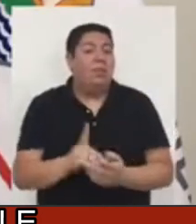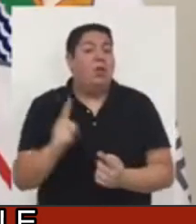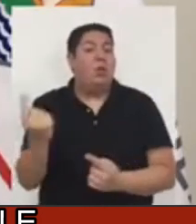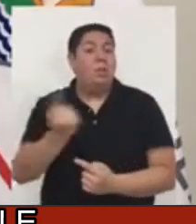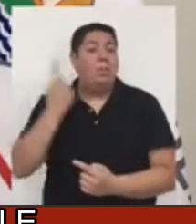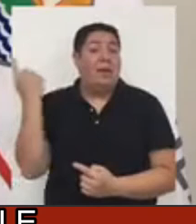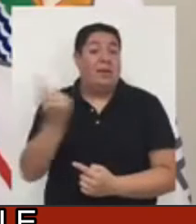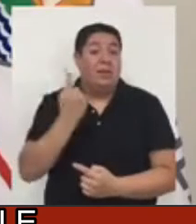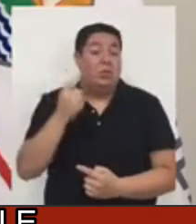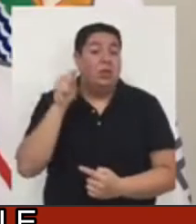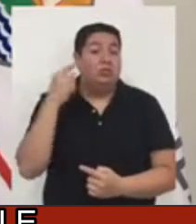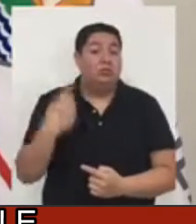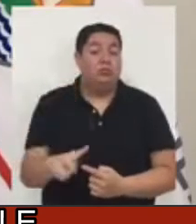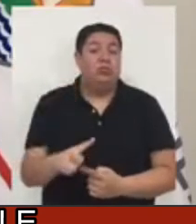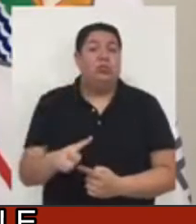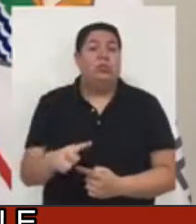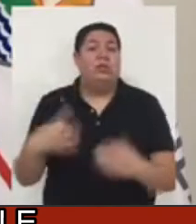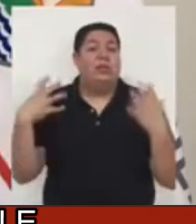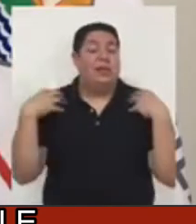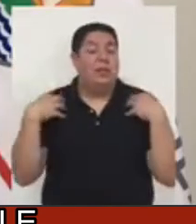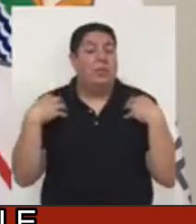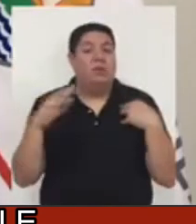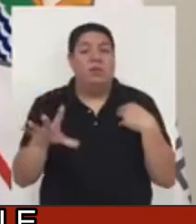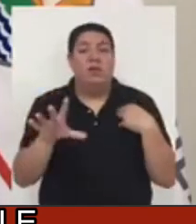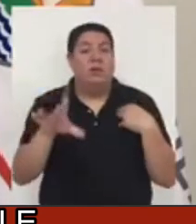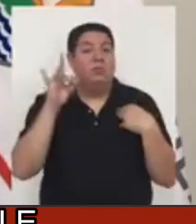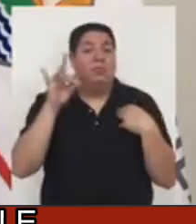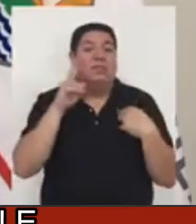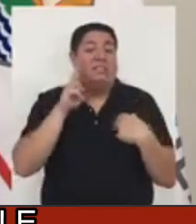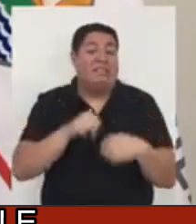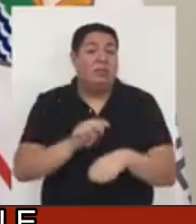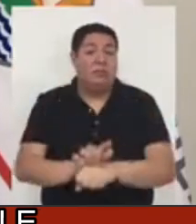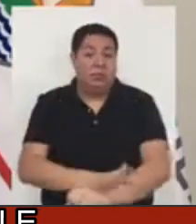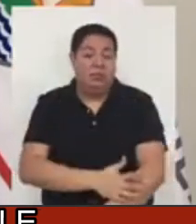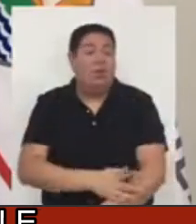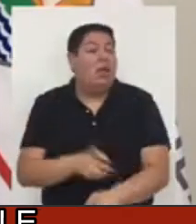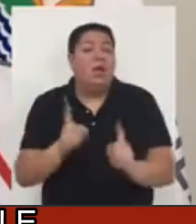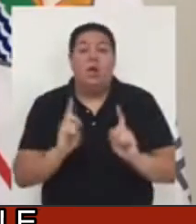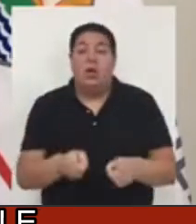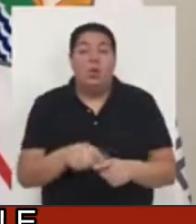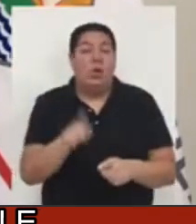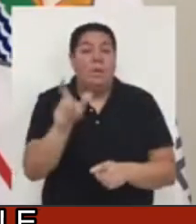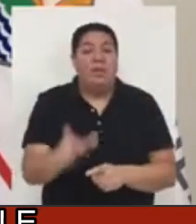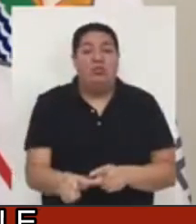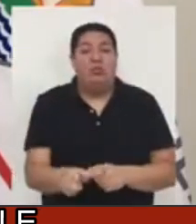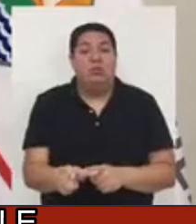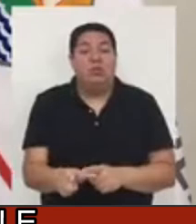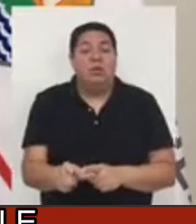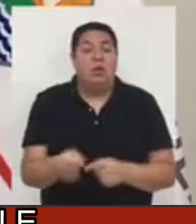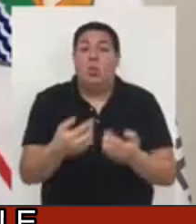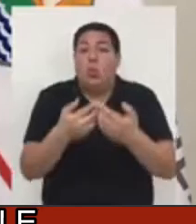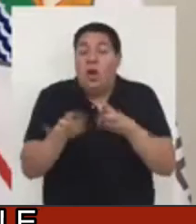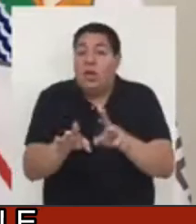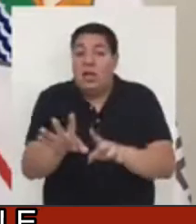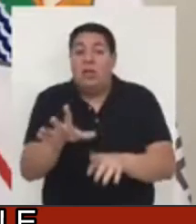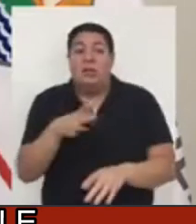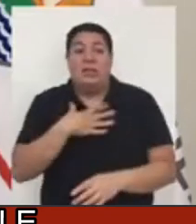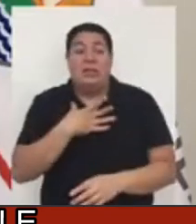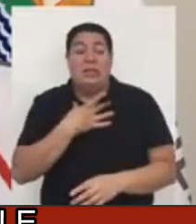particular, entiendo que los laboratorios lo están tomando sin sintomatología, así que cualquier persona que se lo quiera tomar en